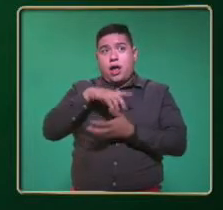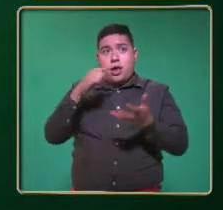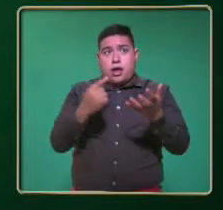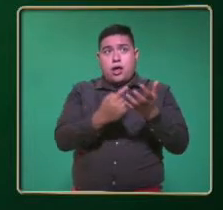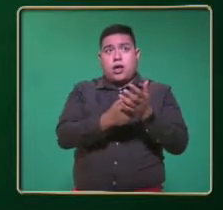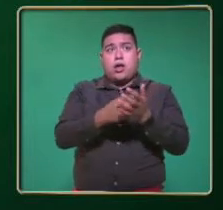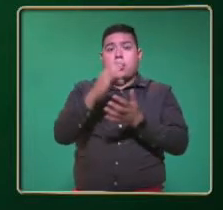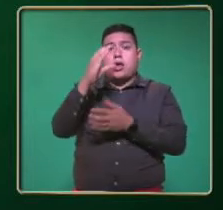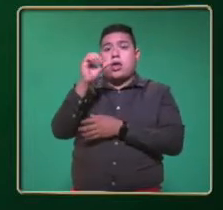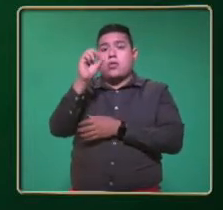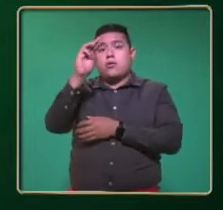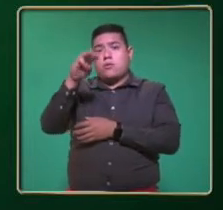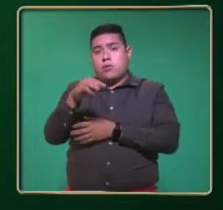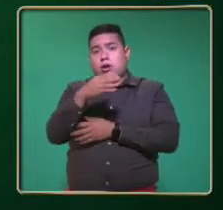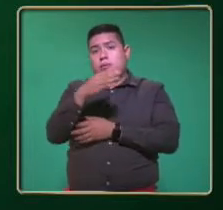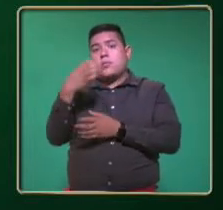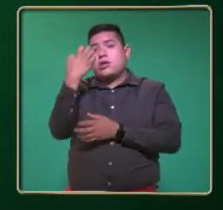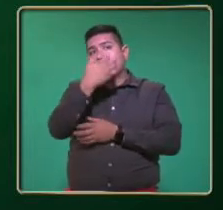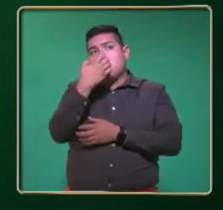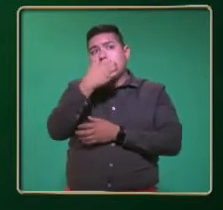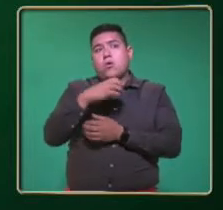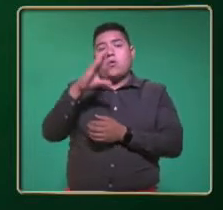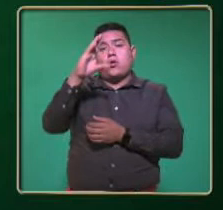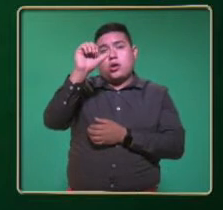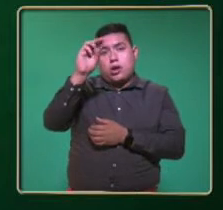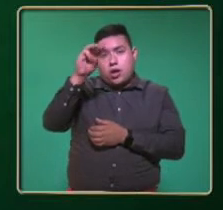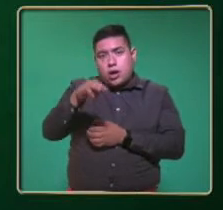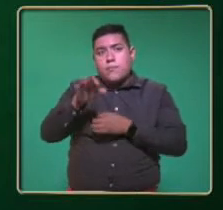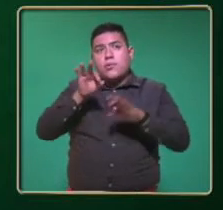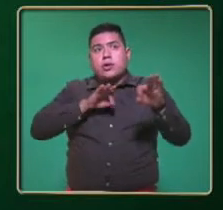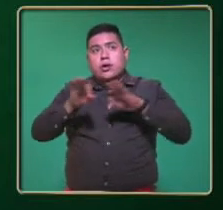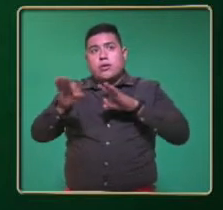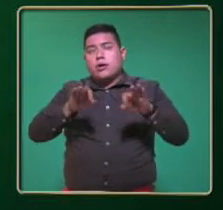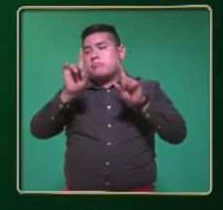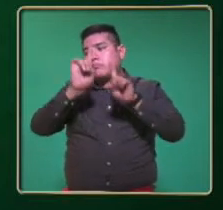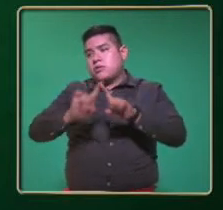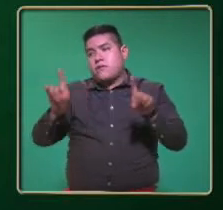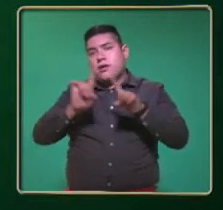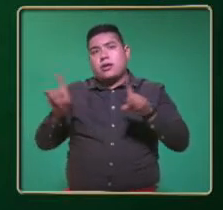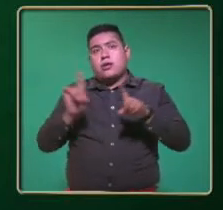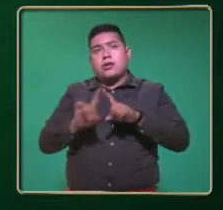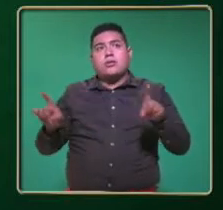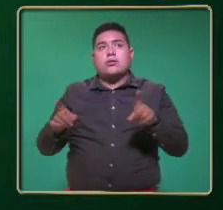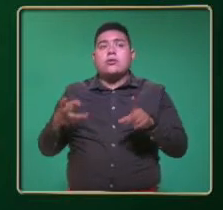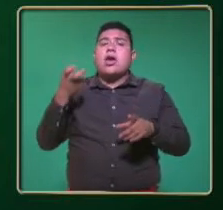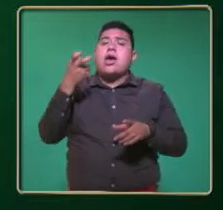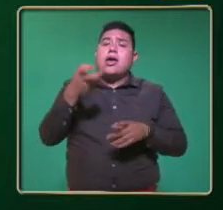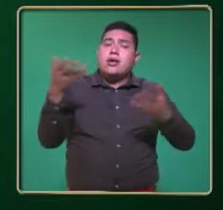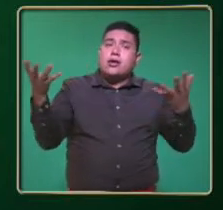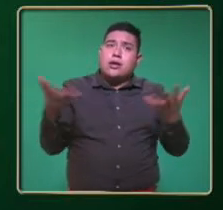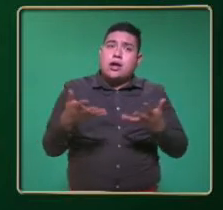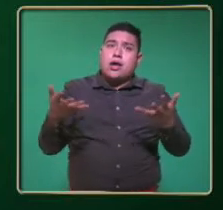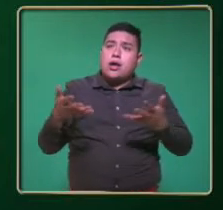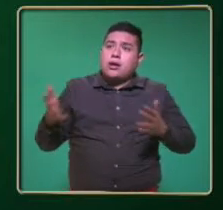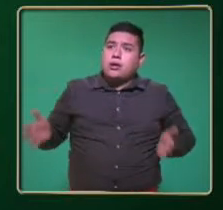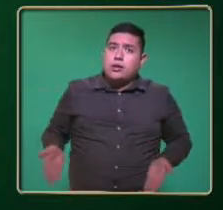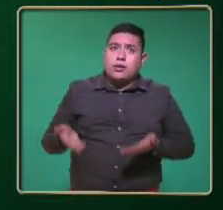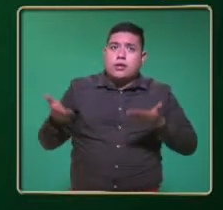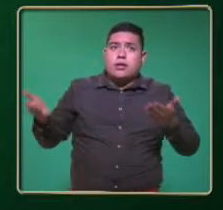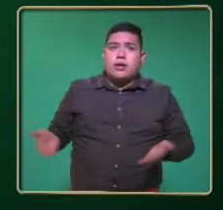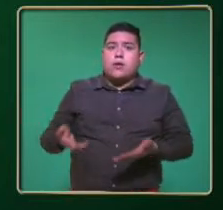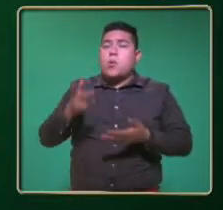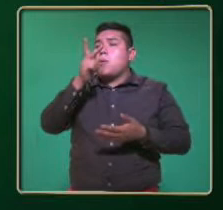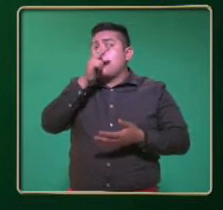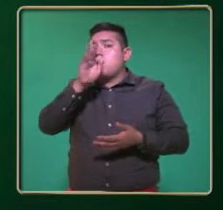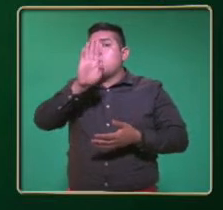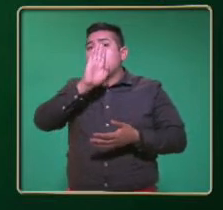CAM escolarizado, un CAM laboral, entre otras. Todos estos actos proactivos que como padre de familia y como familia